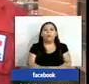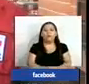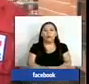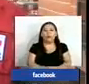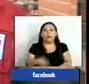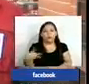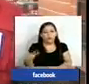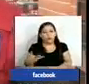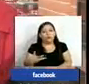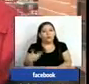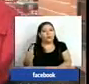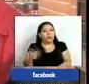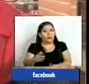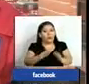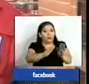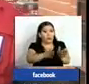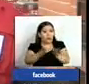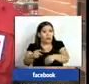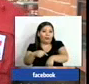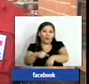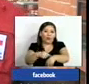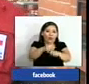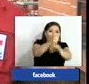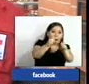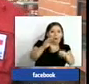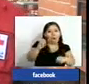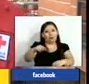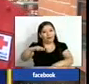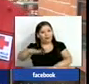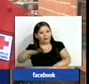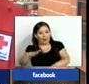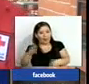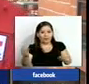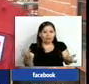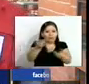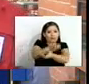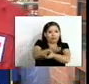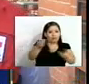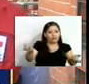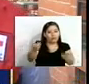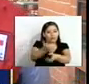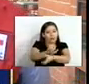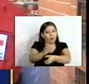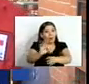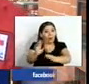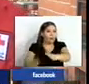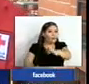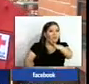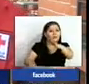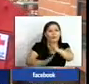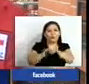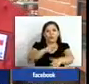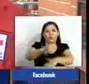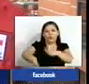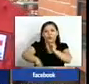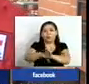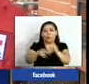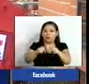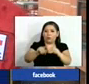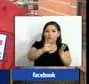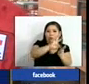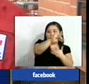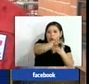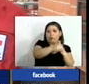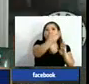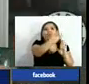ahí nos hemos organizado por turnos para poder no cortar el servicio. En los proyectos se mantiene